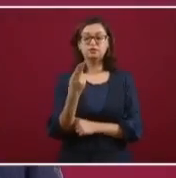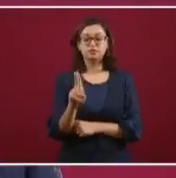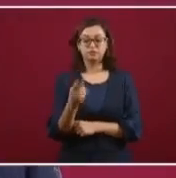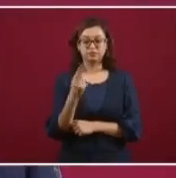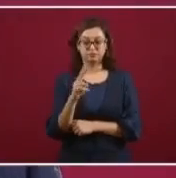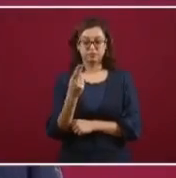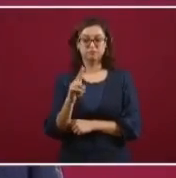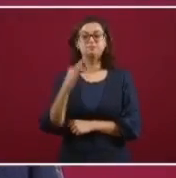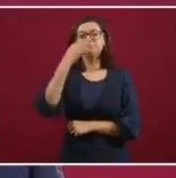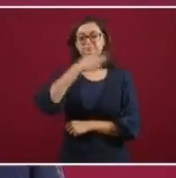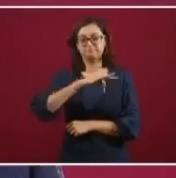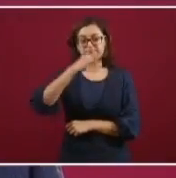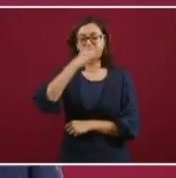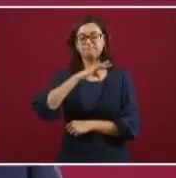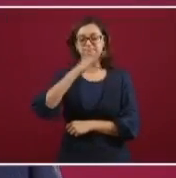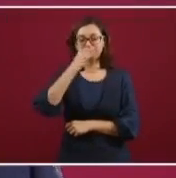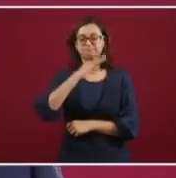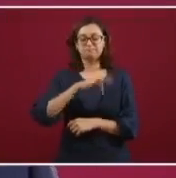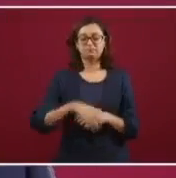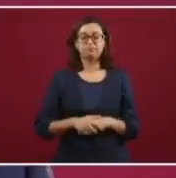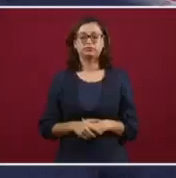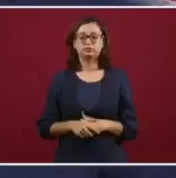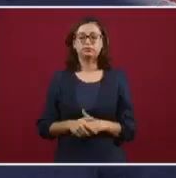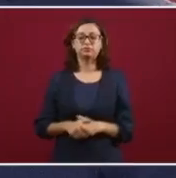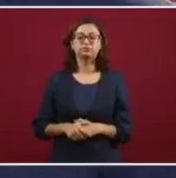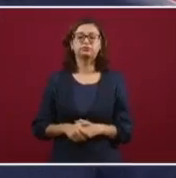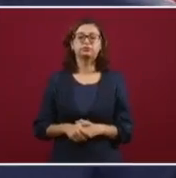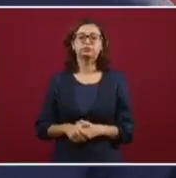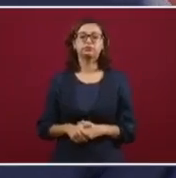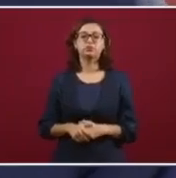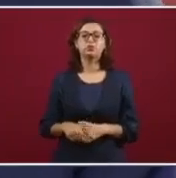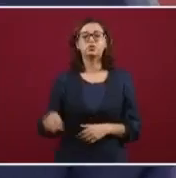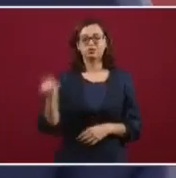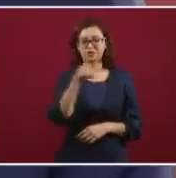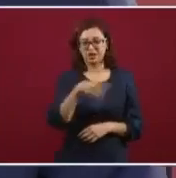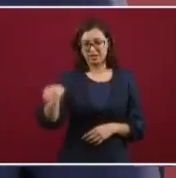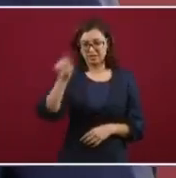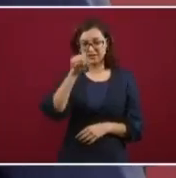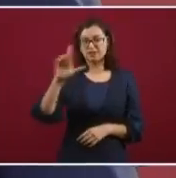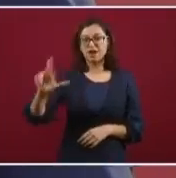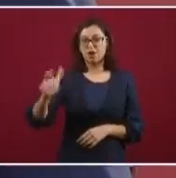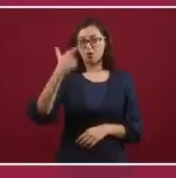noviembre. Ya ven que los conservadores